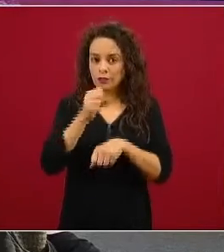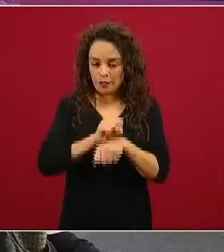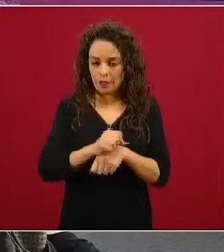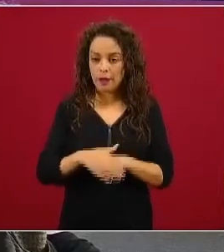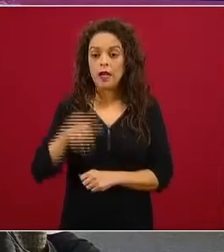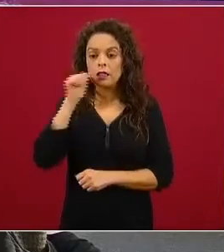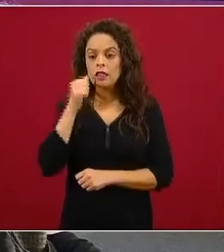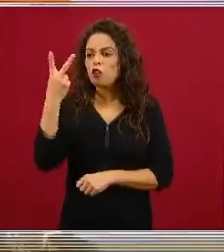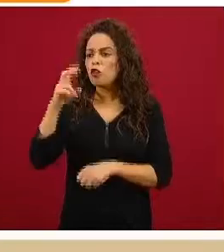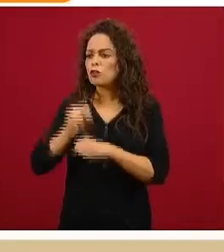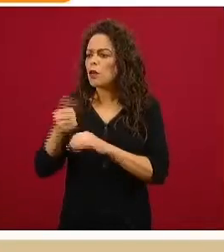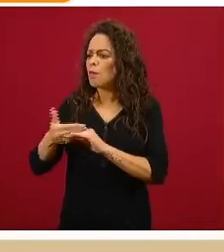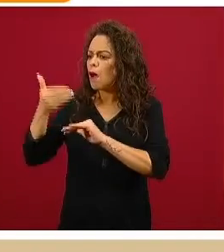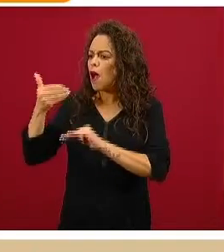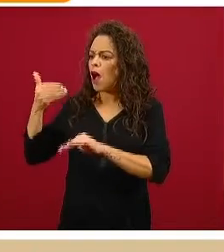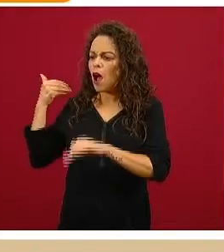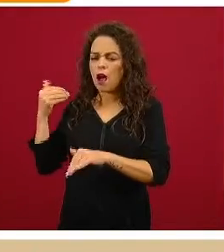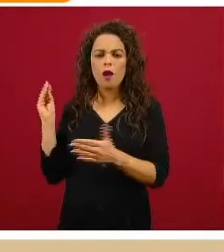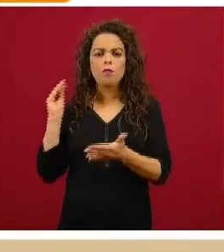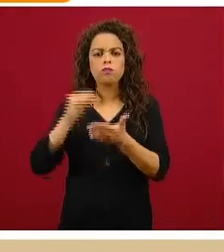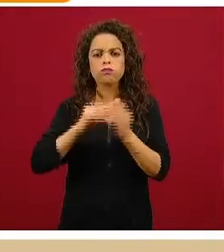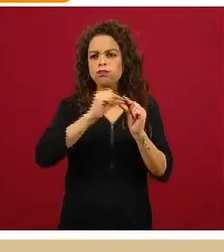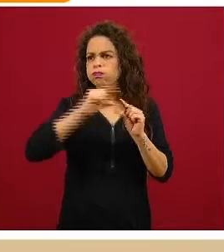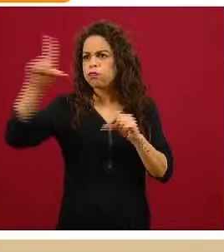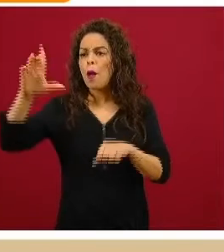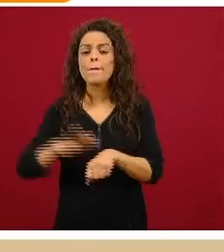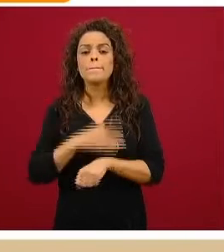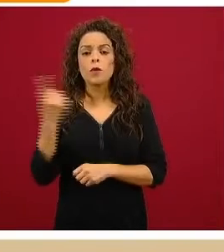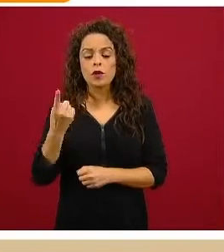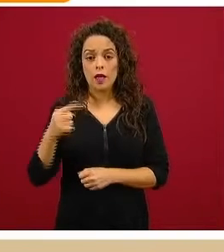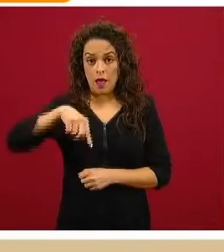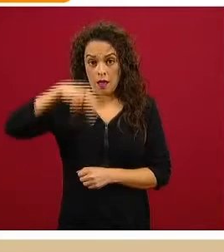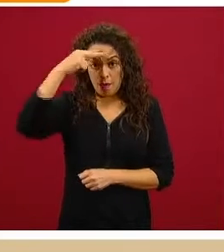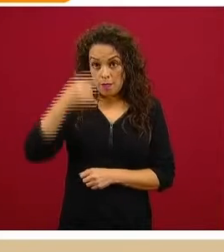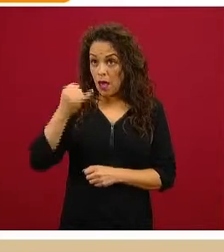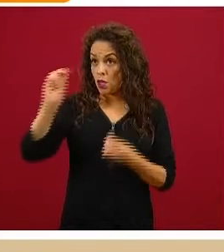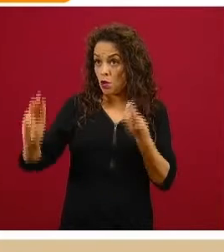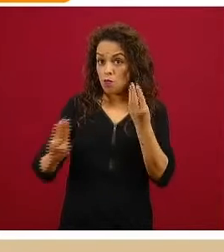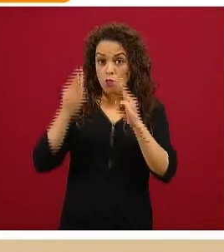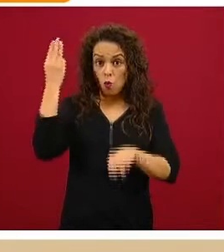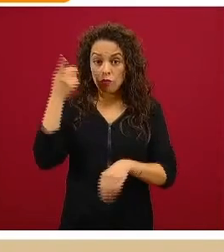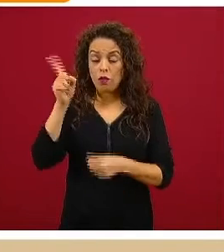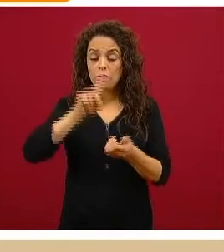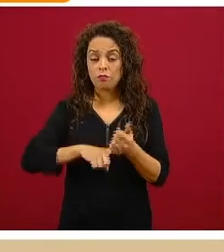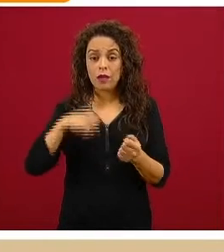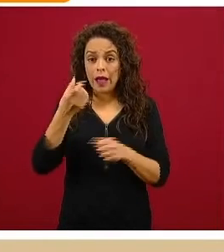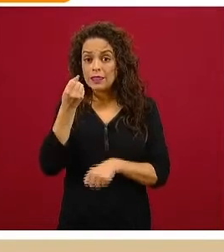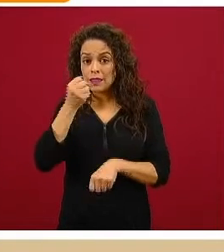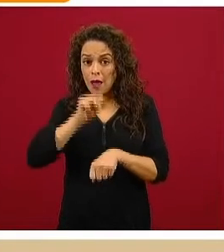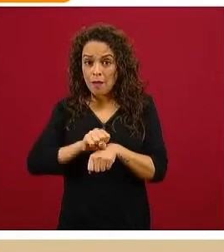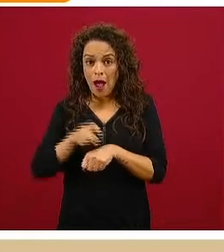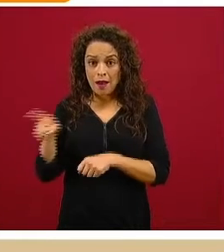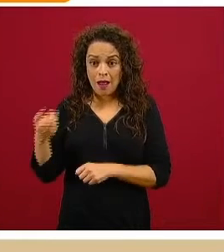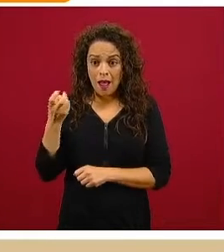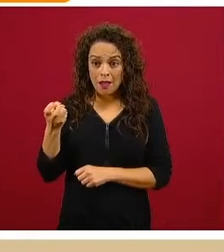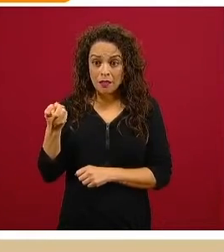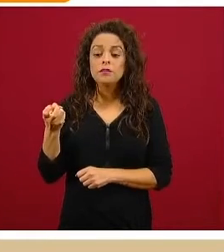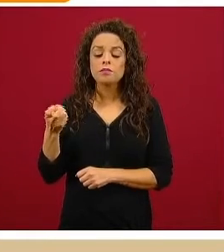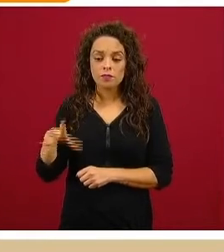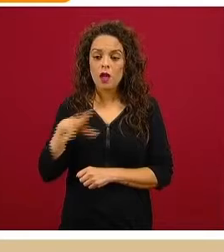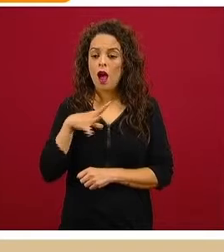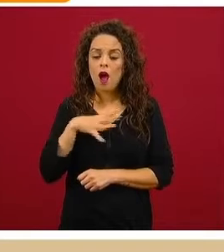ocurrió hace 2 semanas. Corrijo, dije que empezamos la semana 39, no. Hoy, domingo 13 de septiembre, empezamos la semana